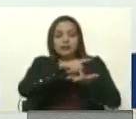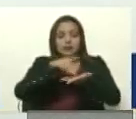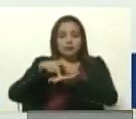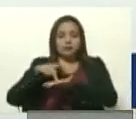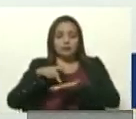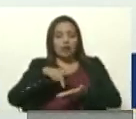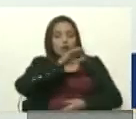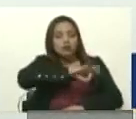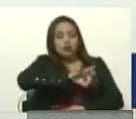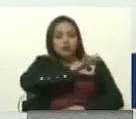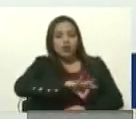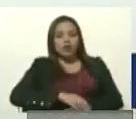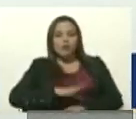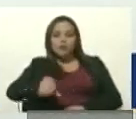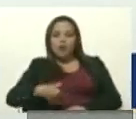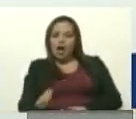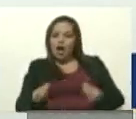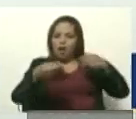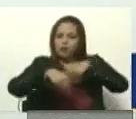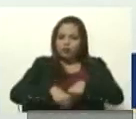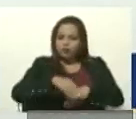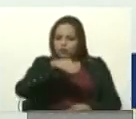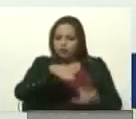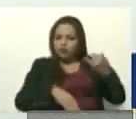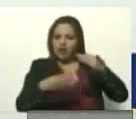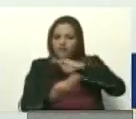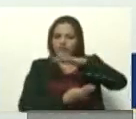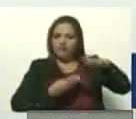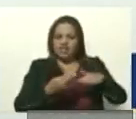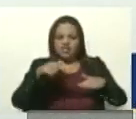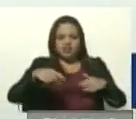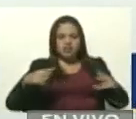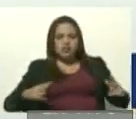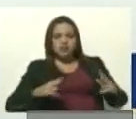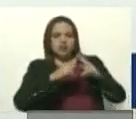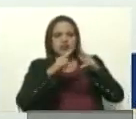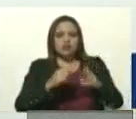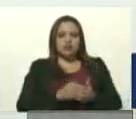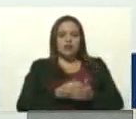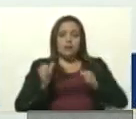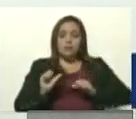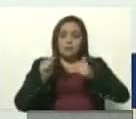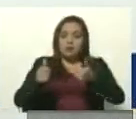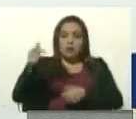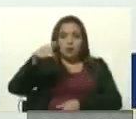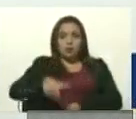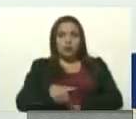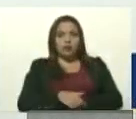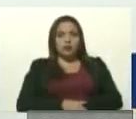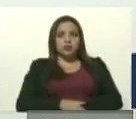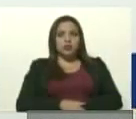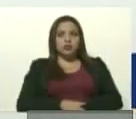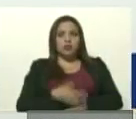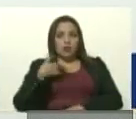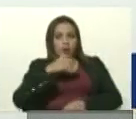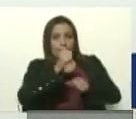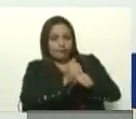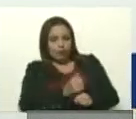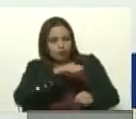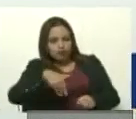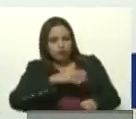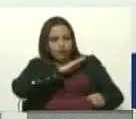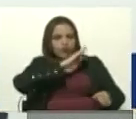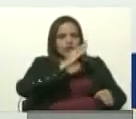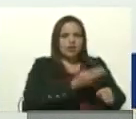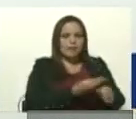sociales para concretar las bases de este foro que empieza hoy y que espero pueda